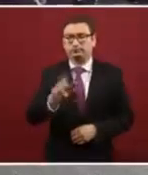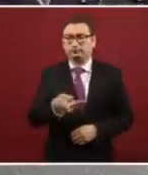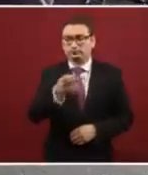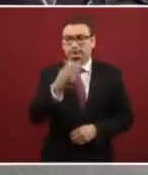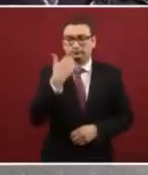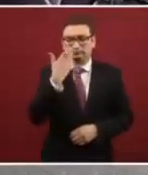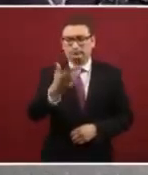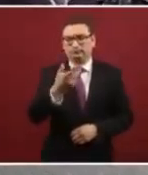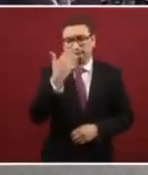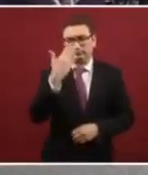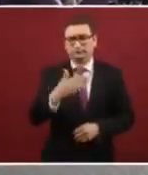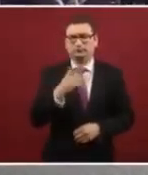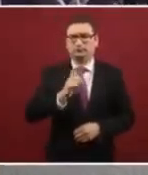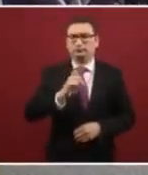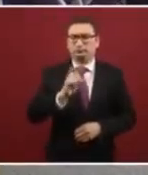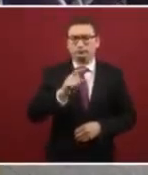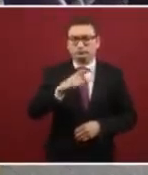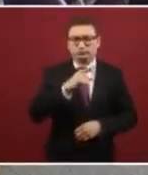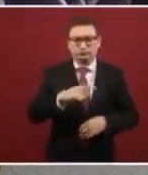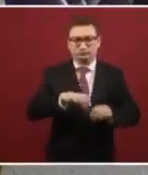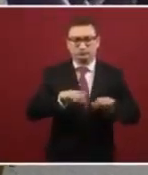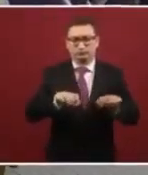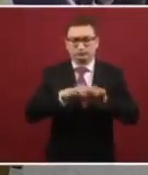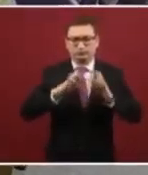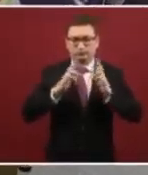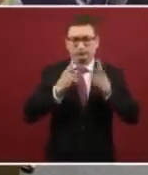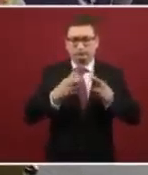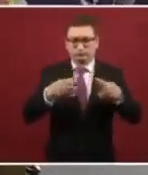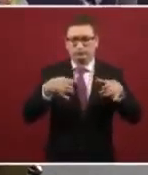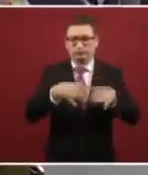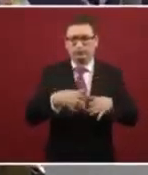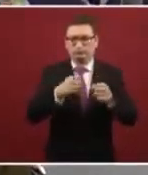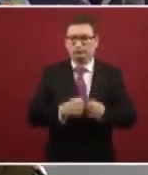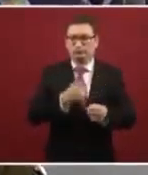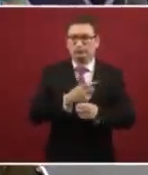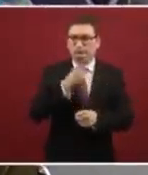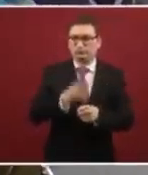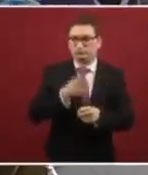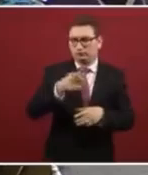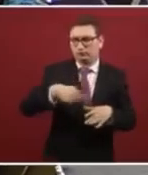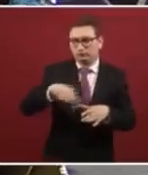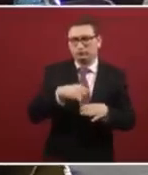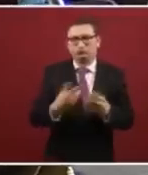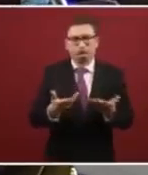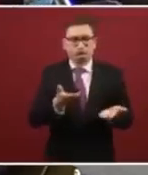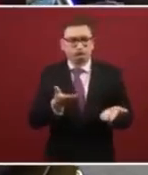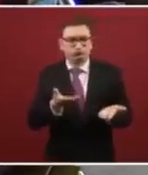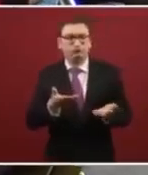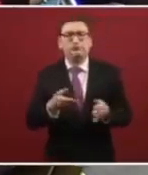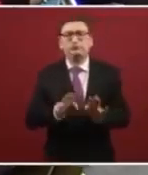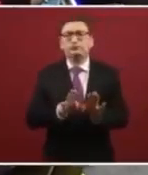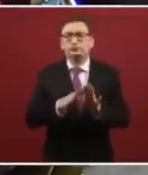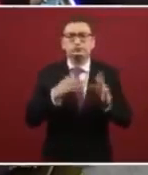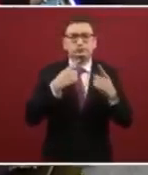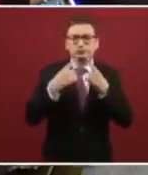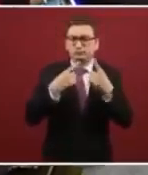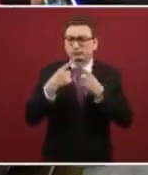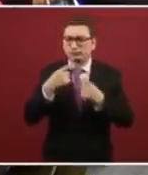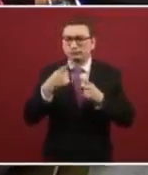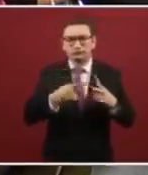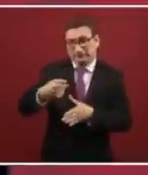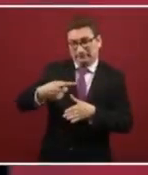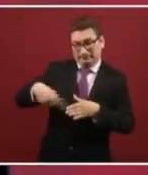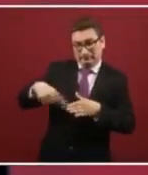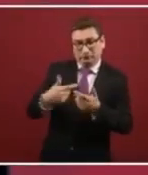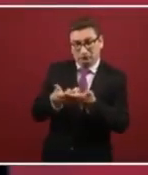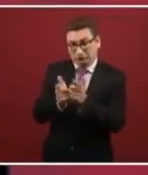y aumentó mucho entraron grupos de la delincuencia llamada organizada